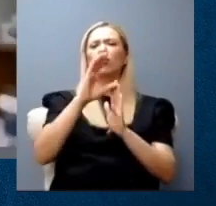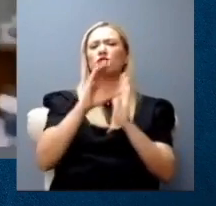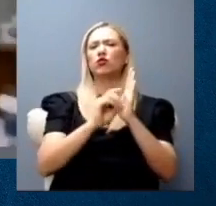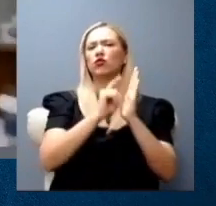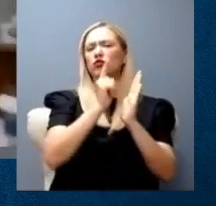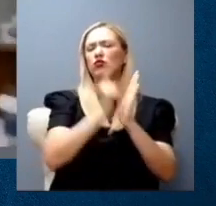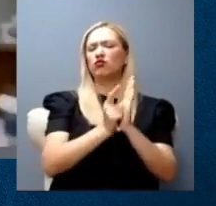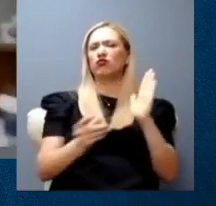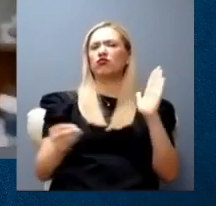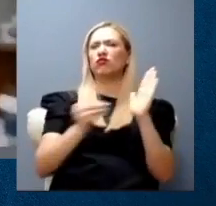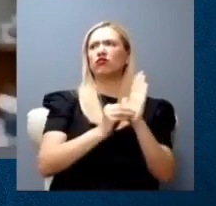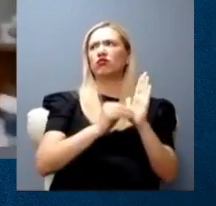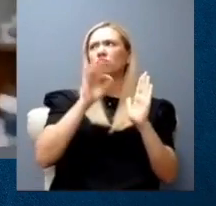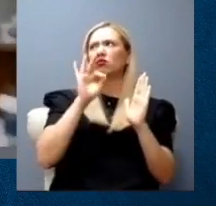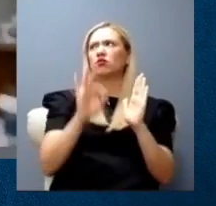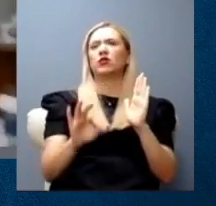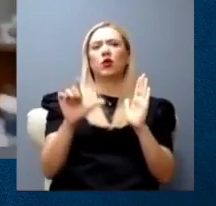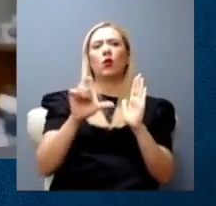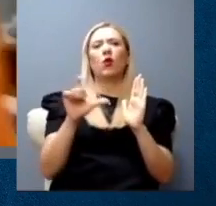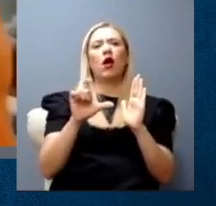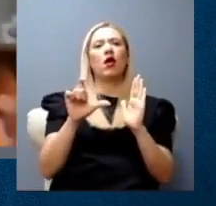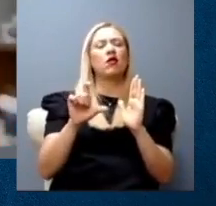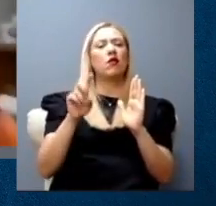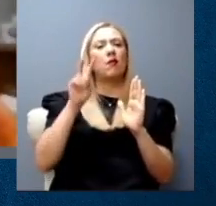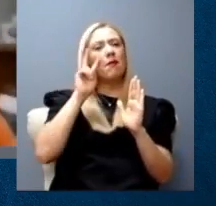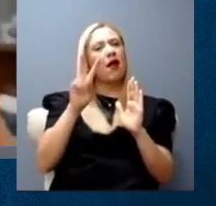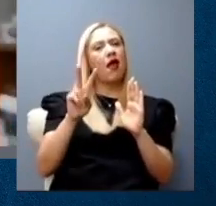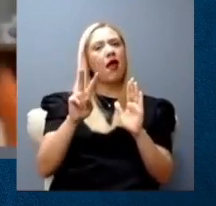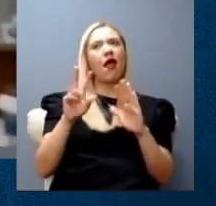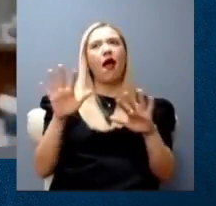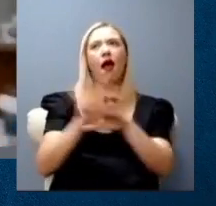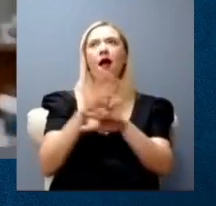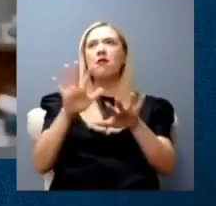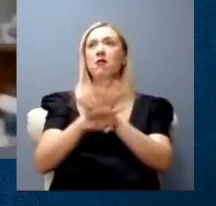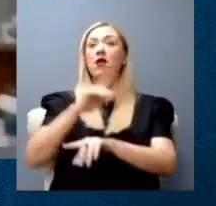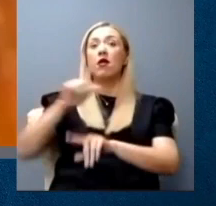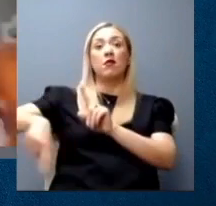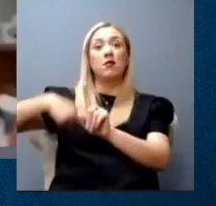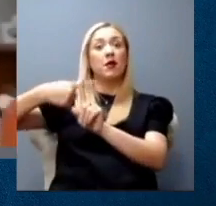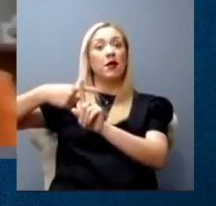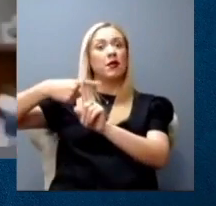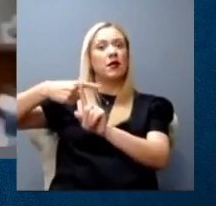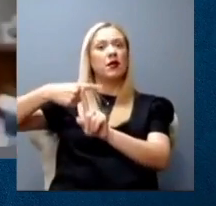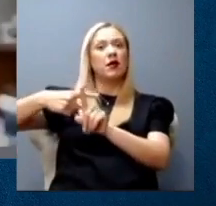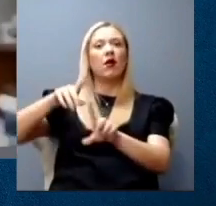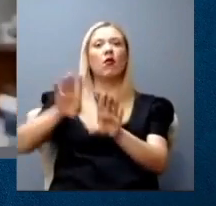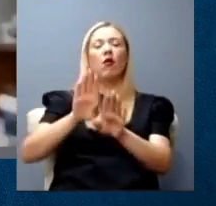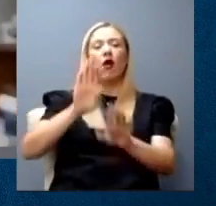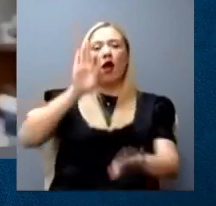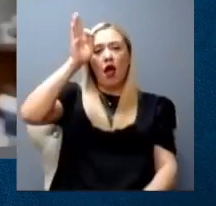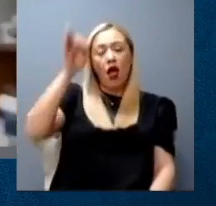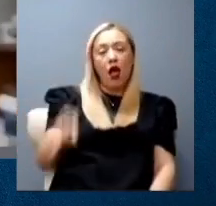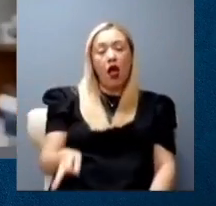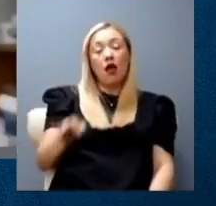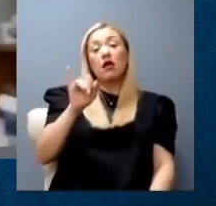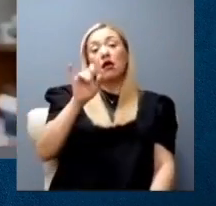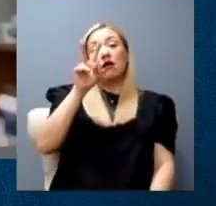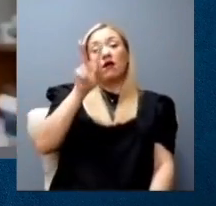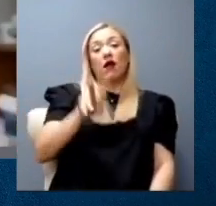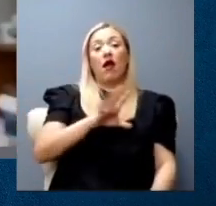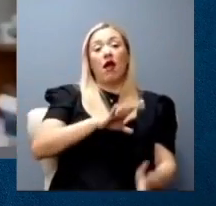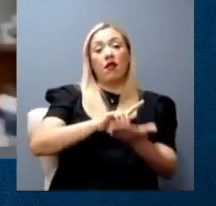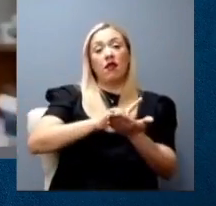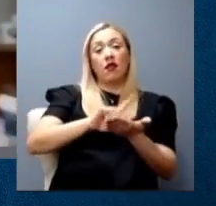sobre todo a partir de los procesos de positivización dentro del reconocimiento de estos derechos a nivel